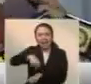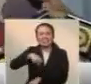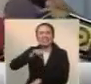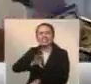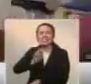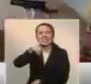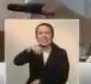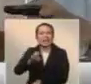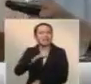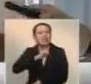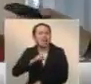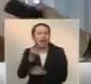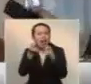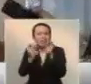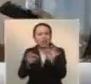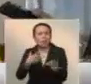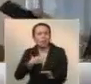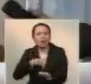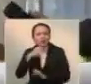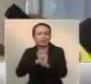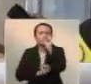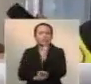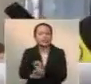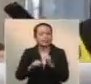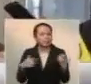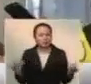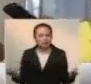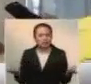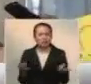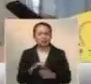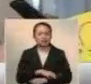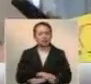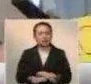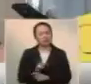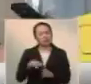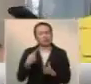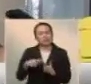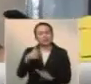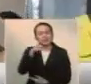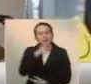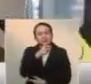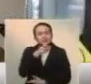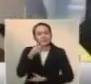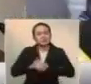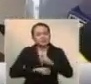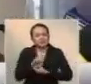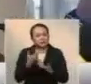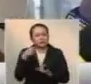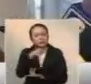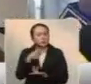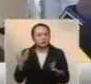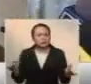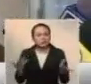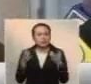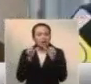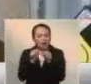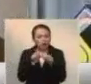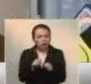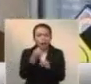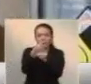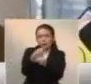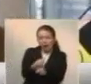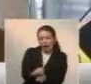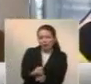acudir yo ya? Ahora, ya tú nos dijiste lo que va a hacer en actuación judicial. Para el nivel político, ¿cuáles son las acciones que va a tomar? Si va a seguir en esperando